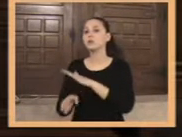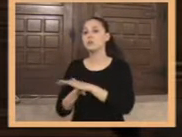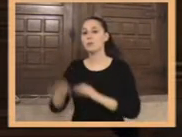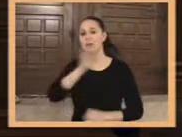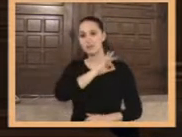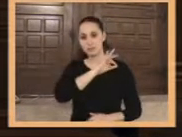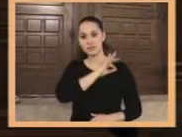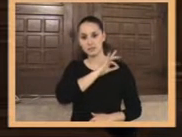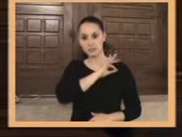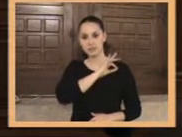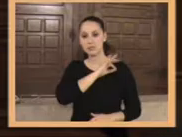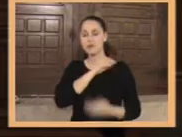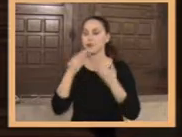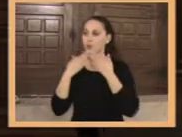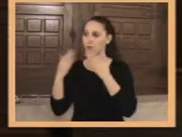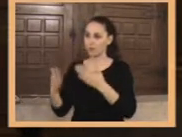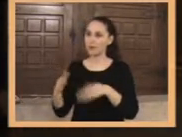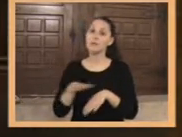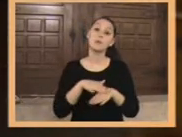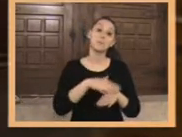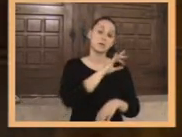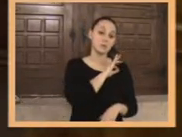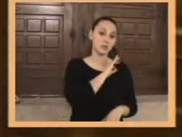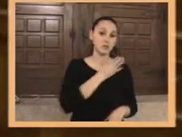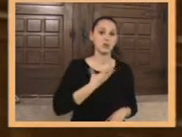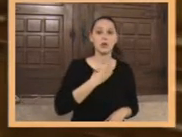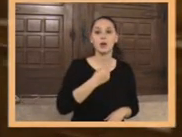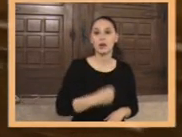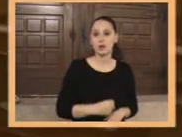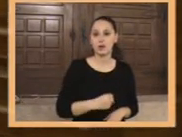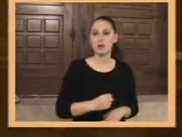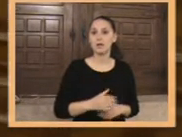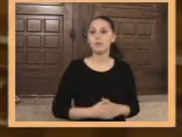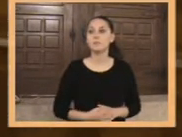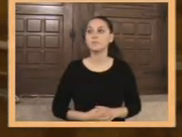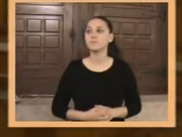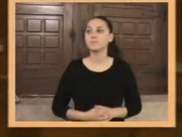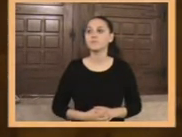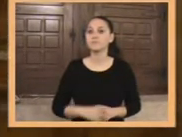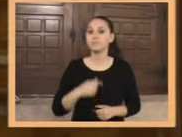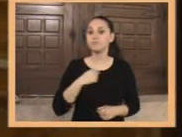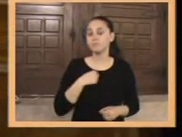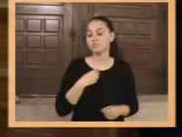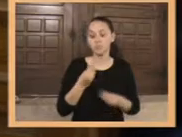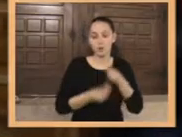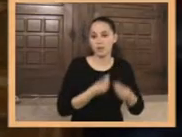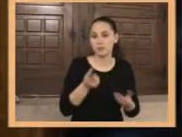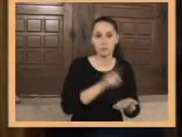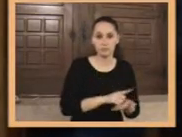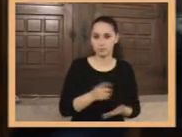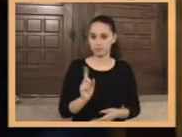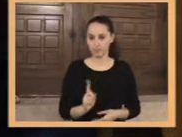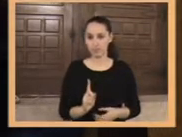pleno habitualmente. Se lo agradezco, de verdad. Disculpa, señor alcalde, yo creo que más el cabreo que otra cosa. No se volverá a repetir. Bueno. Lo